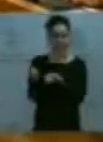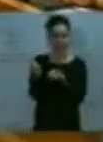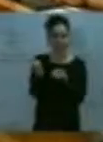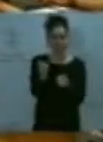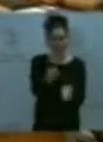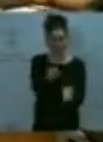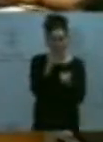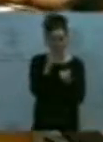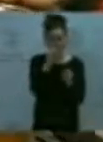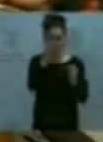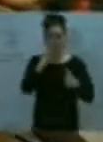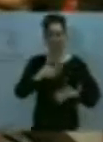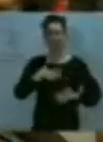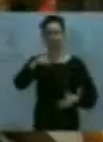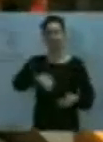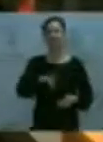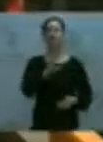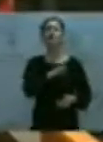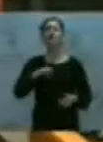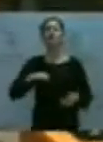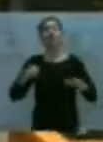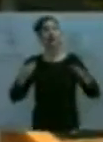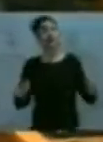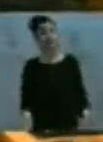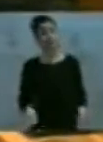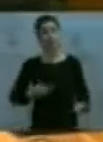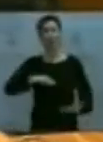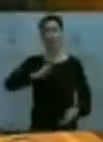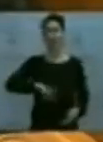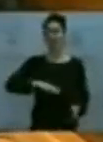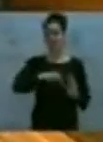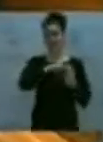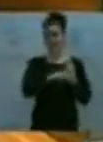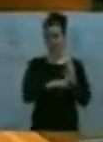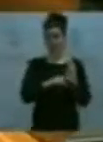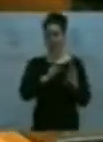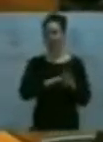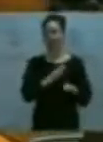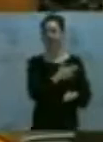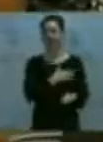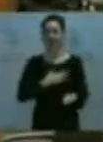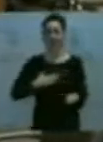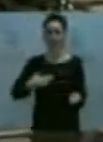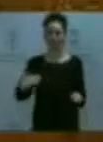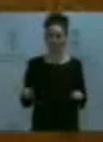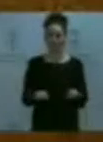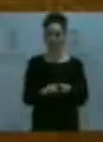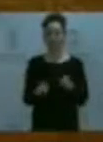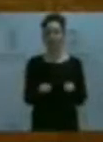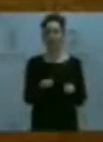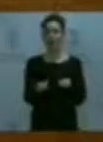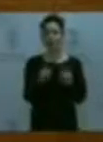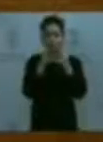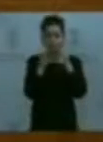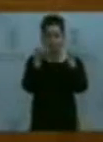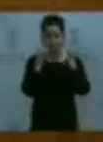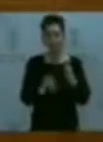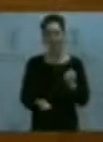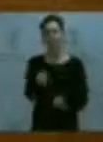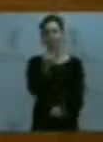y la capacidad normativa para tratar de ajustar la realidad económica y social de las comunidades